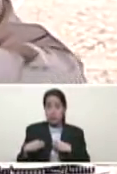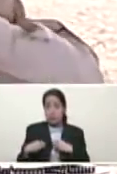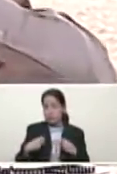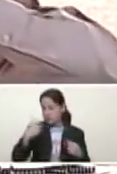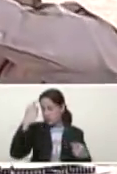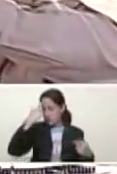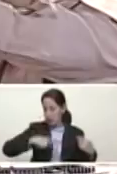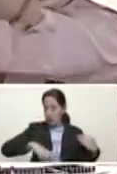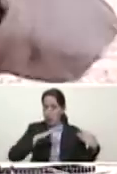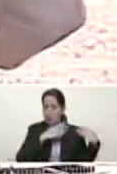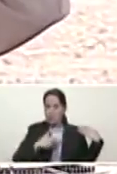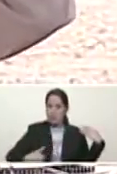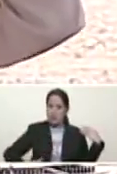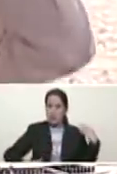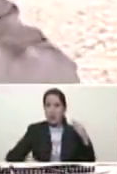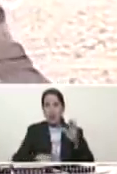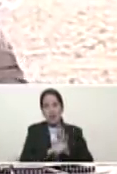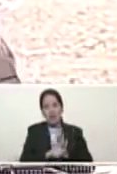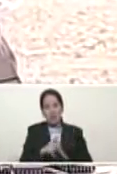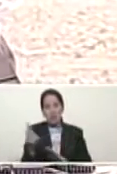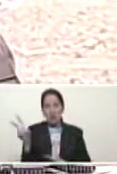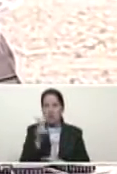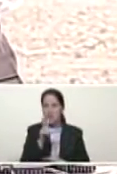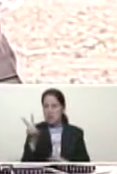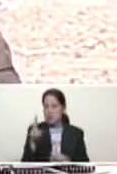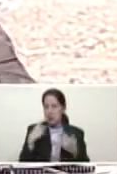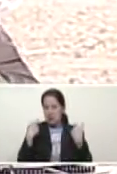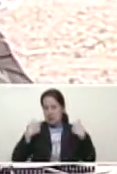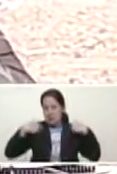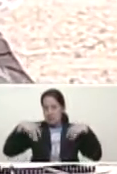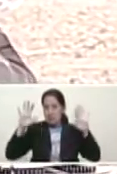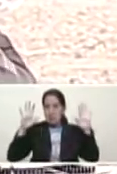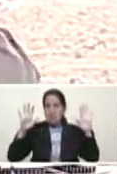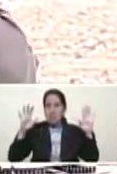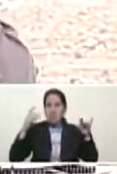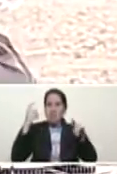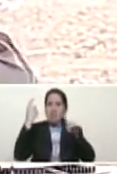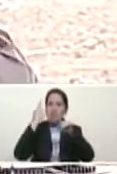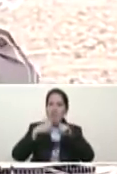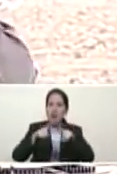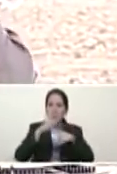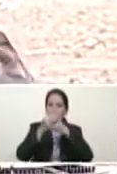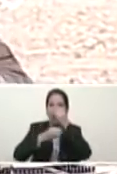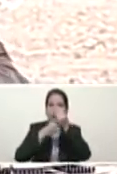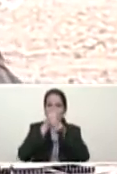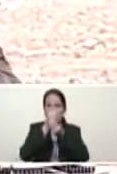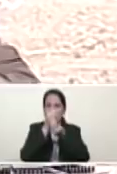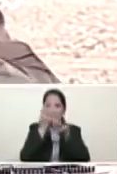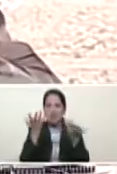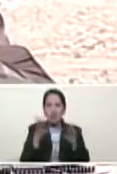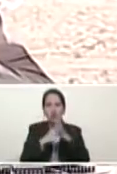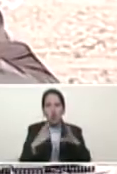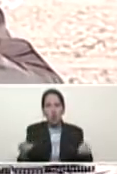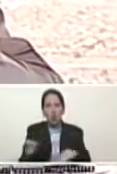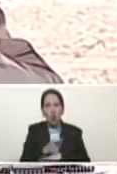legítimo de Venezuela, allá ellos. Pero ¿qué van a hacer con los gobernadores y gobernadoras?